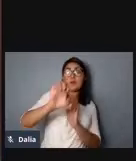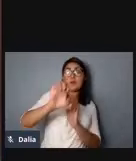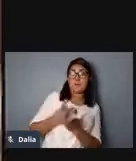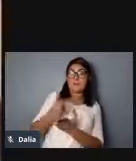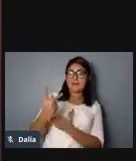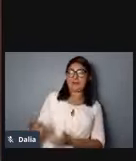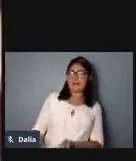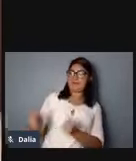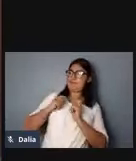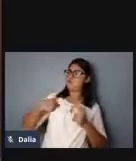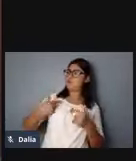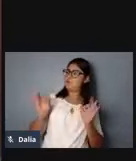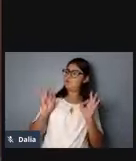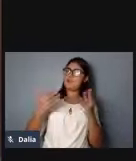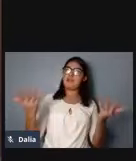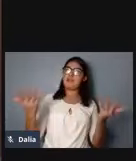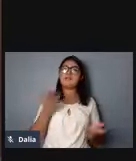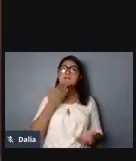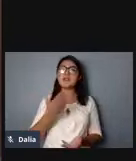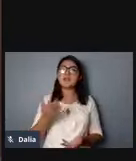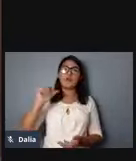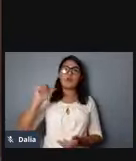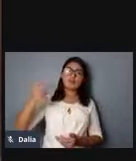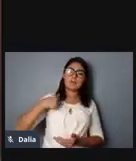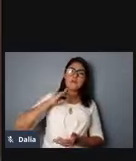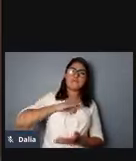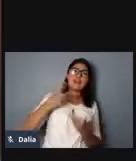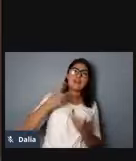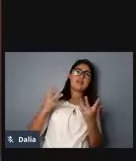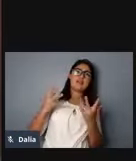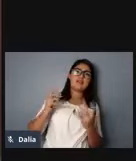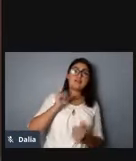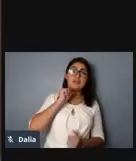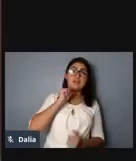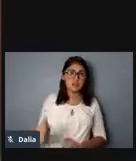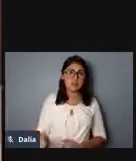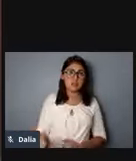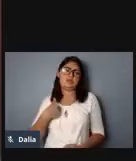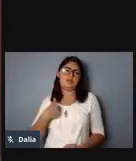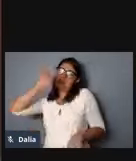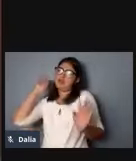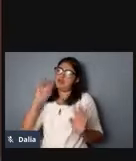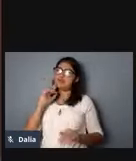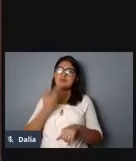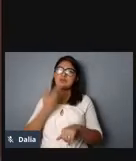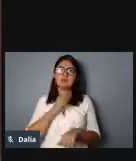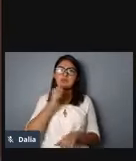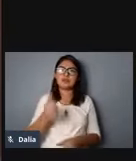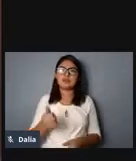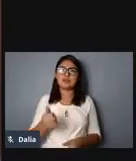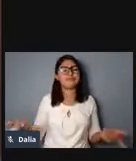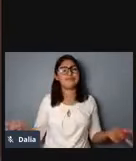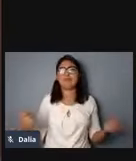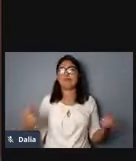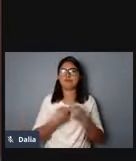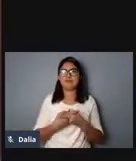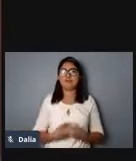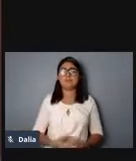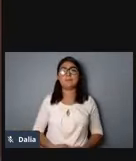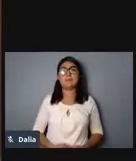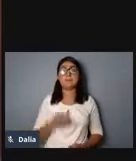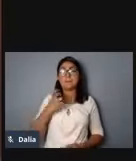que es bien largo. La verdad es que es bien difícil advertir la diferencia entre